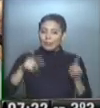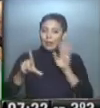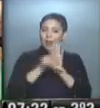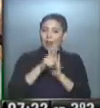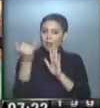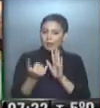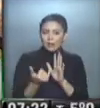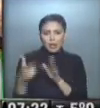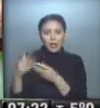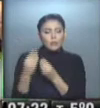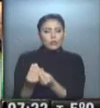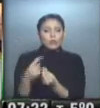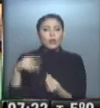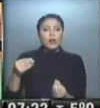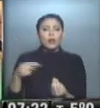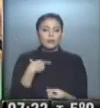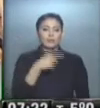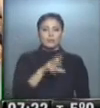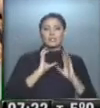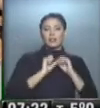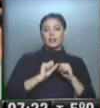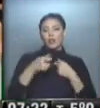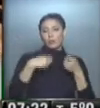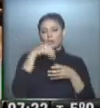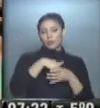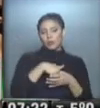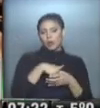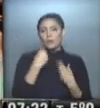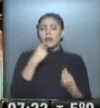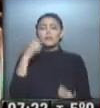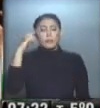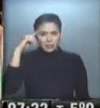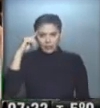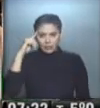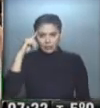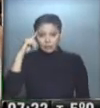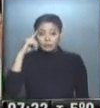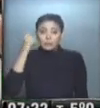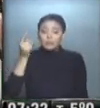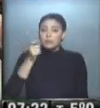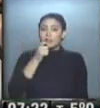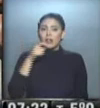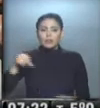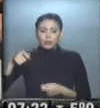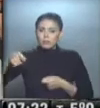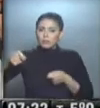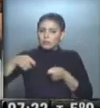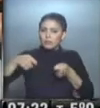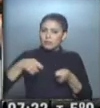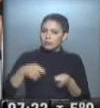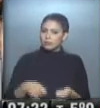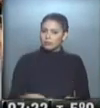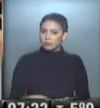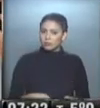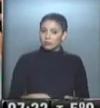abastecimiento fue la acción del secretario de comercio interior por qué digo pensemos que se inducen se